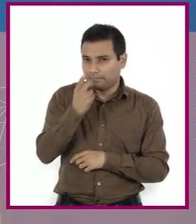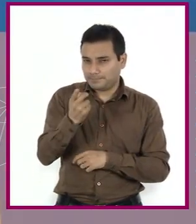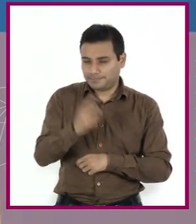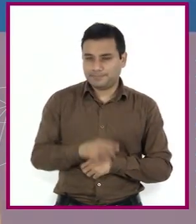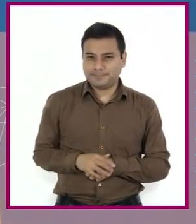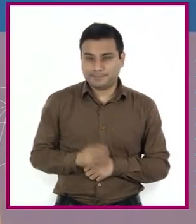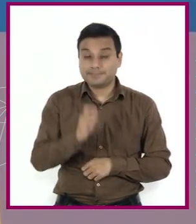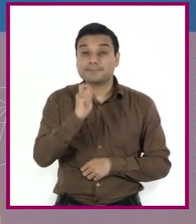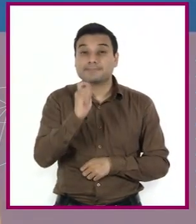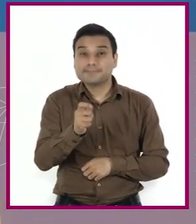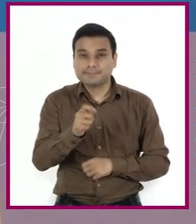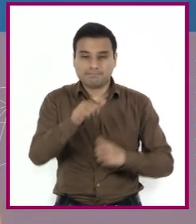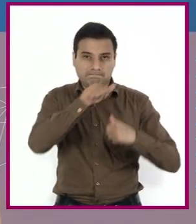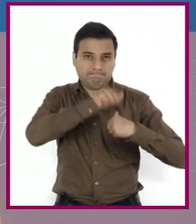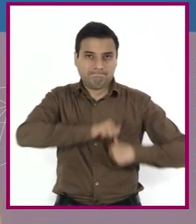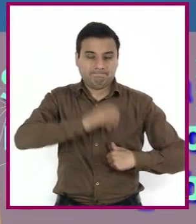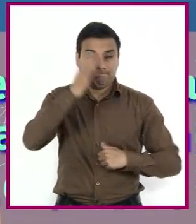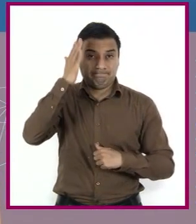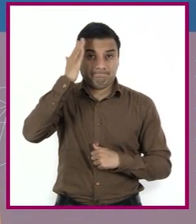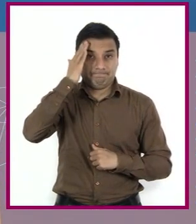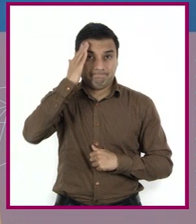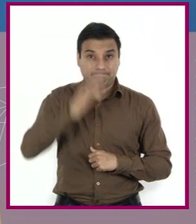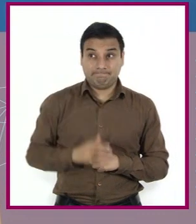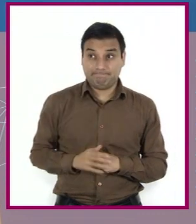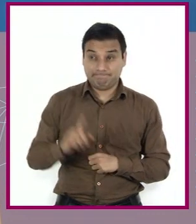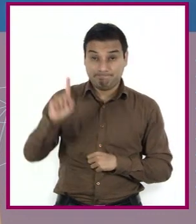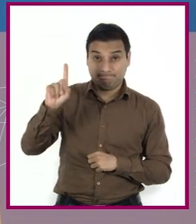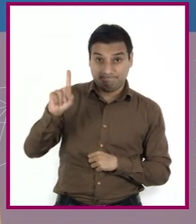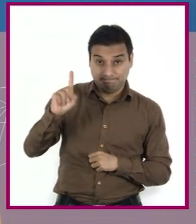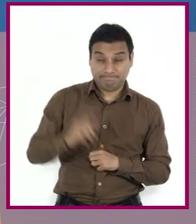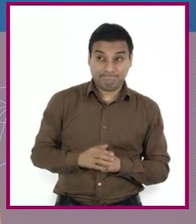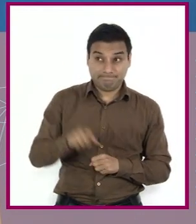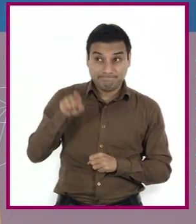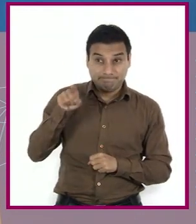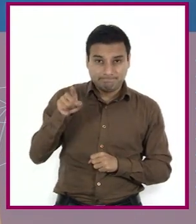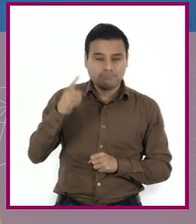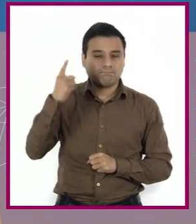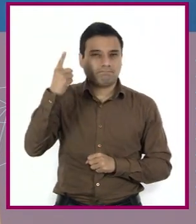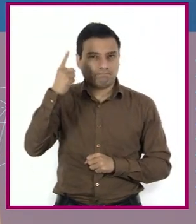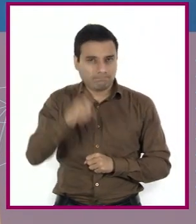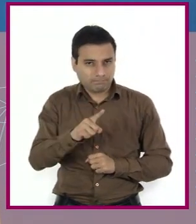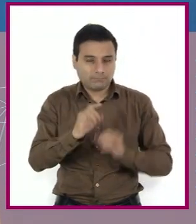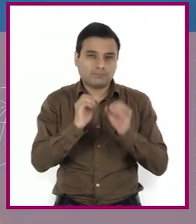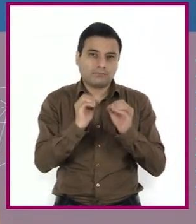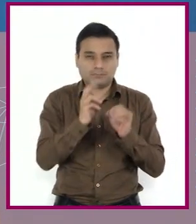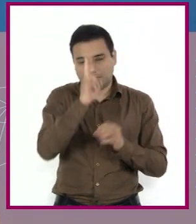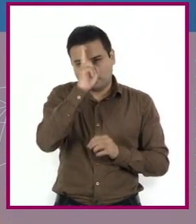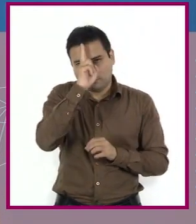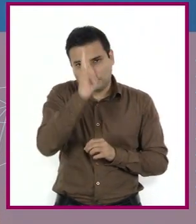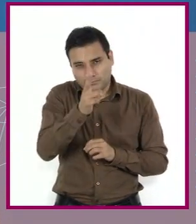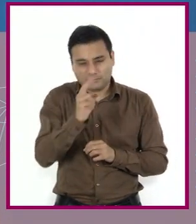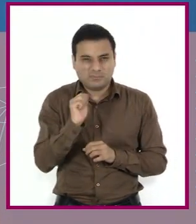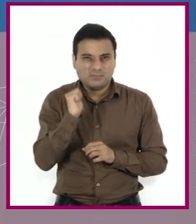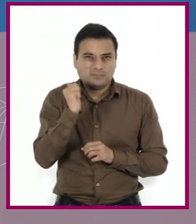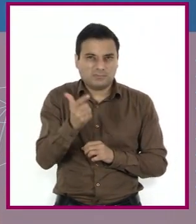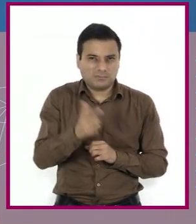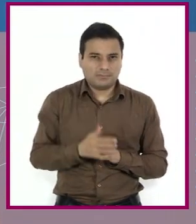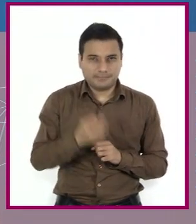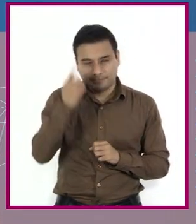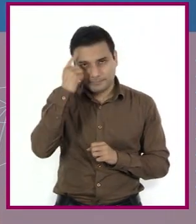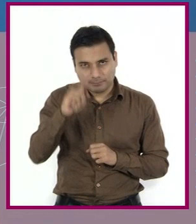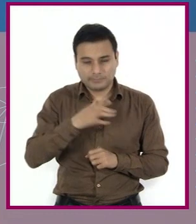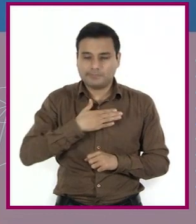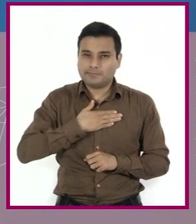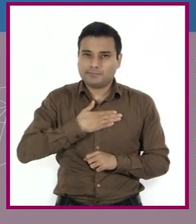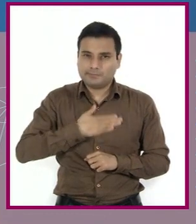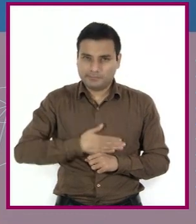mandato dictado por la autoridad competente, en que se manda o prohíbe algo en consonancia o relación con la justicia y para el